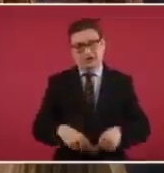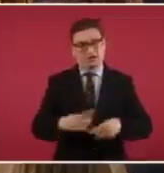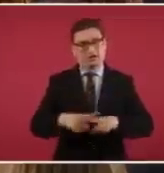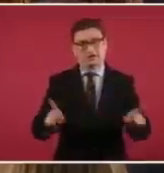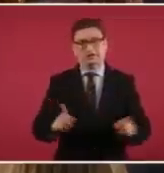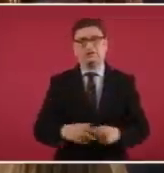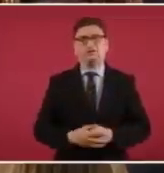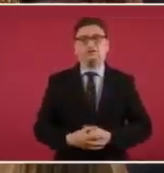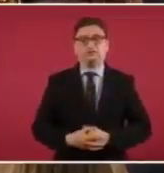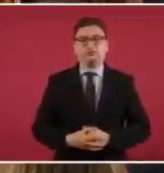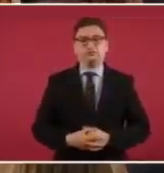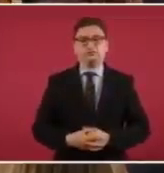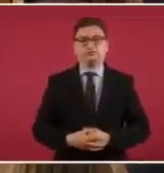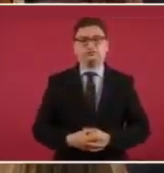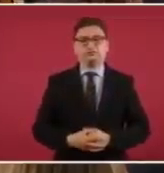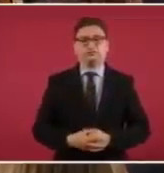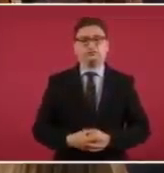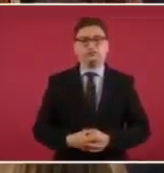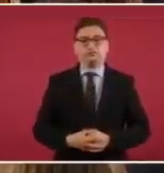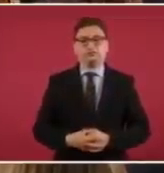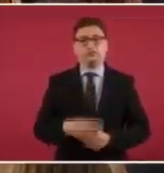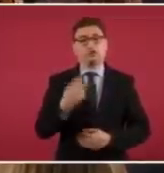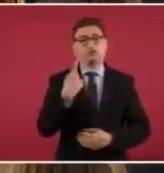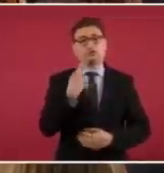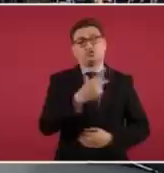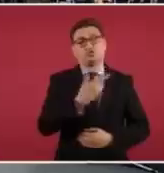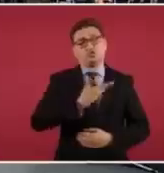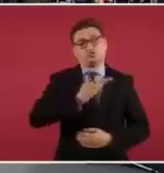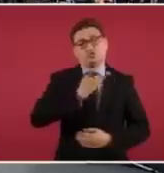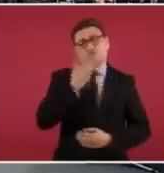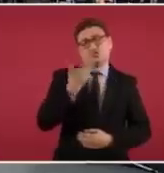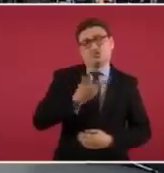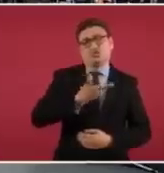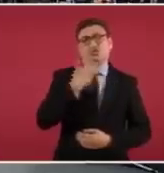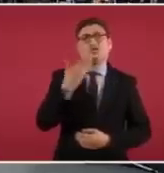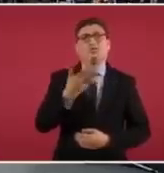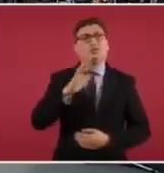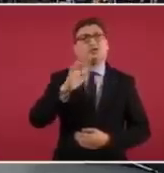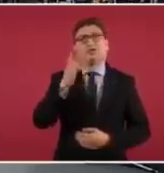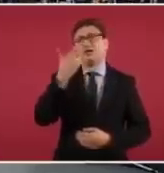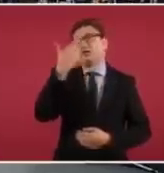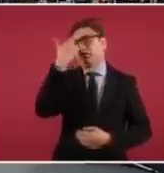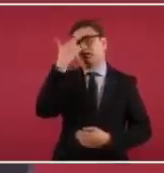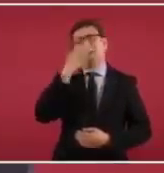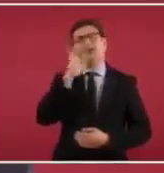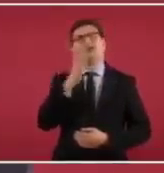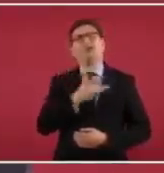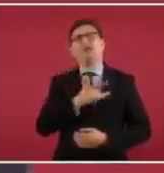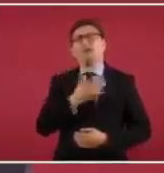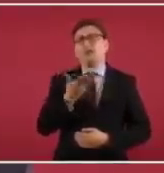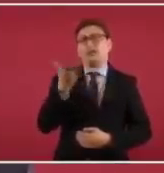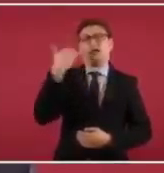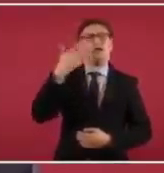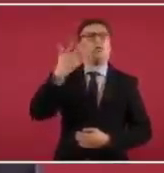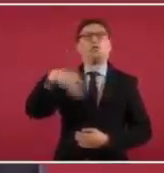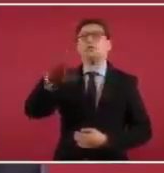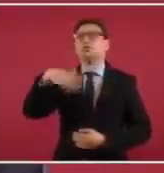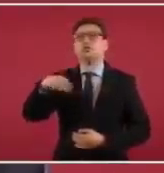con la nostalgia de cuando se fue a buscar a Maximiliano